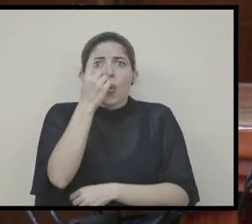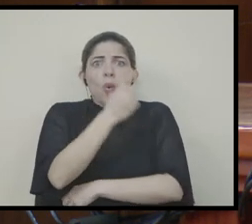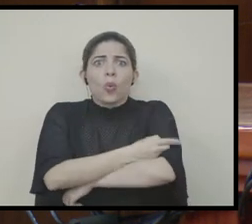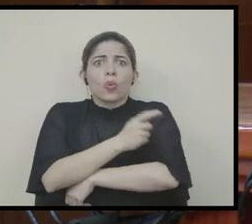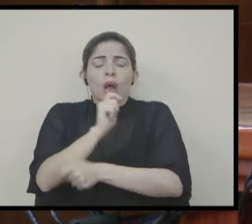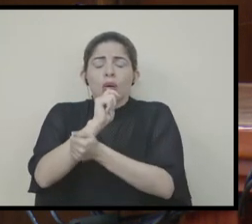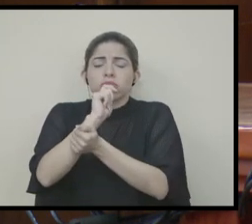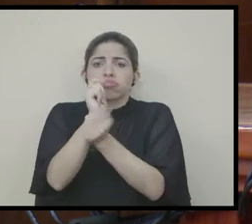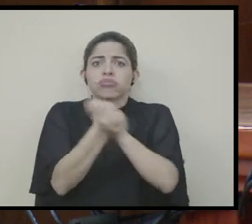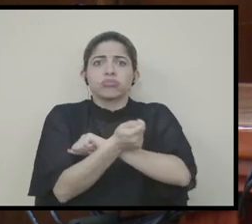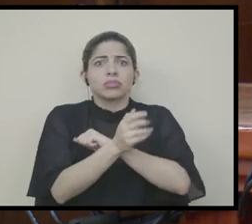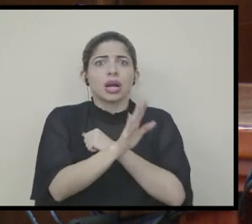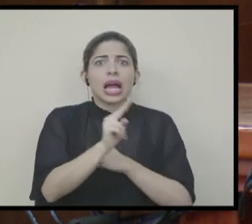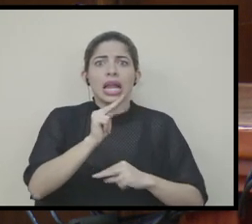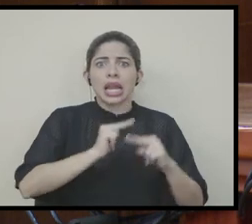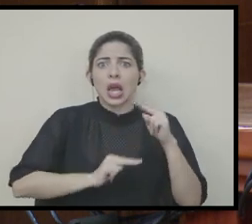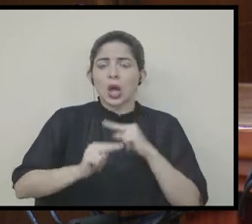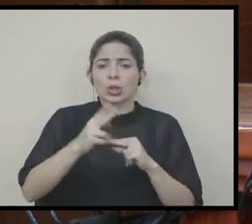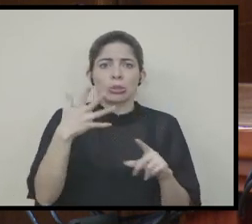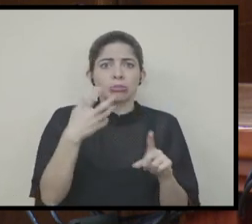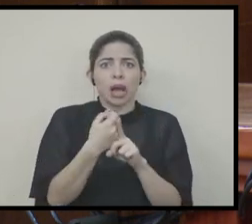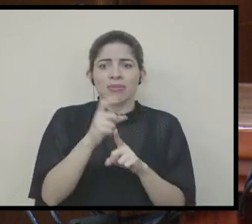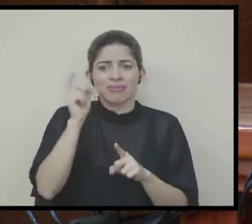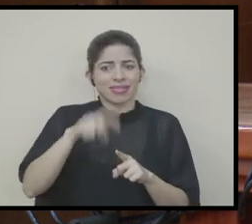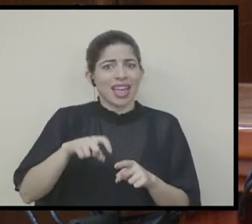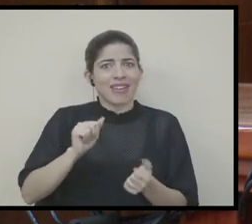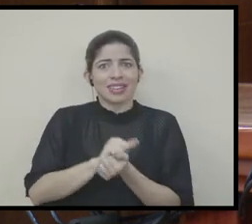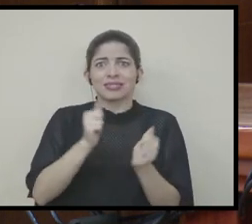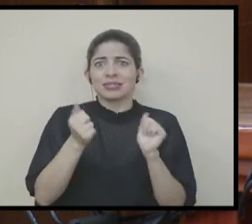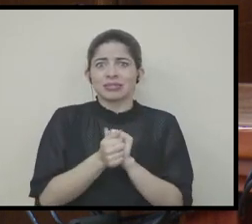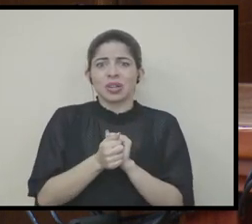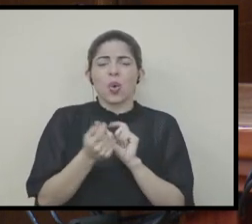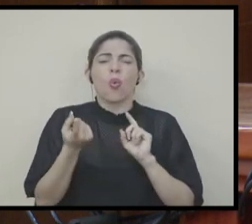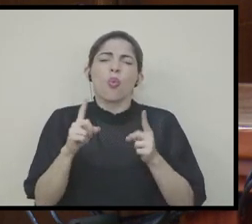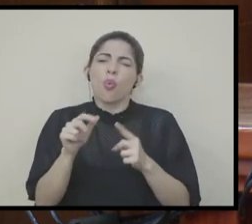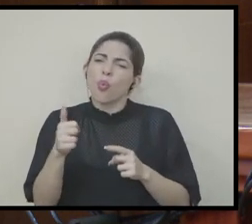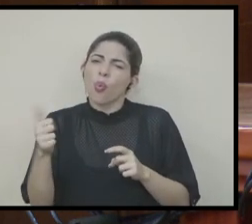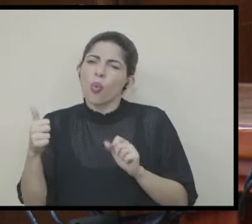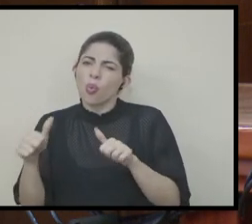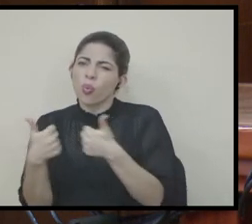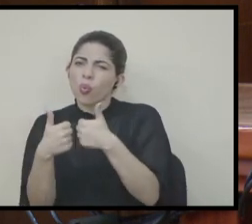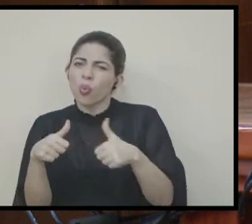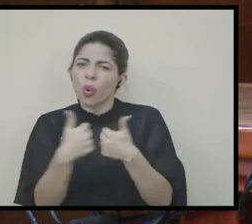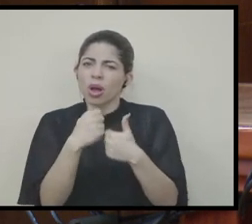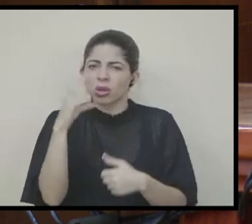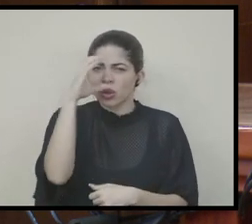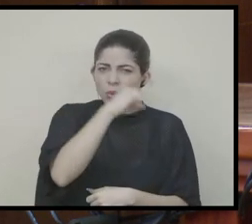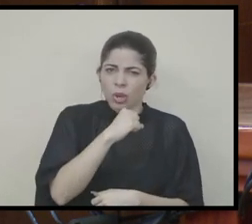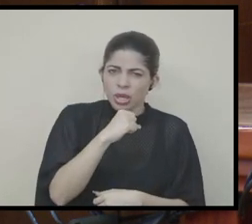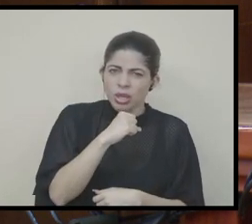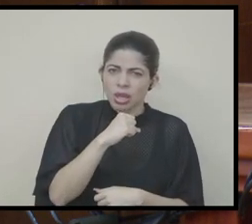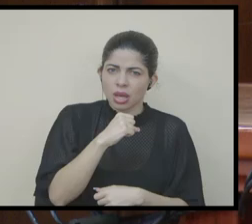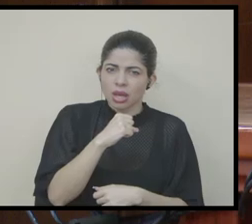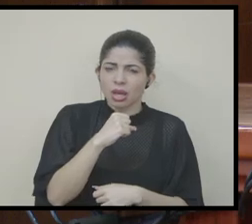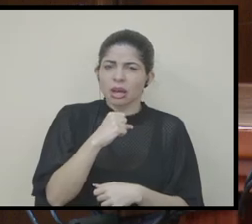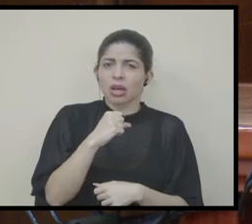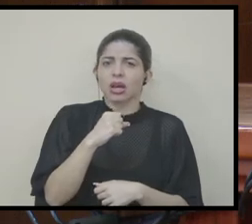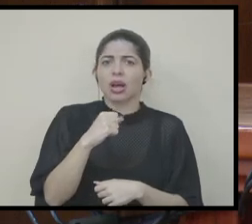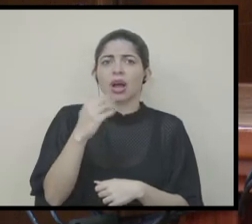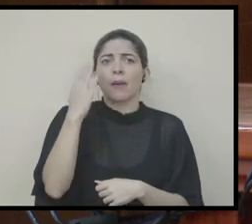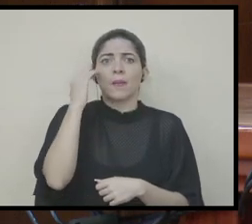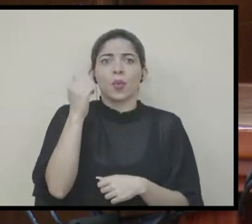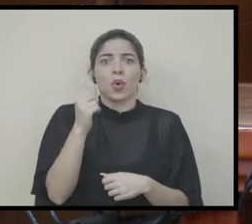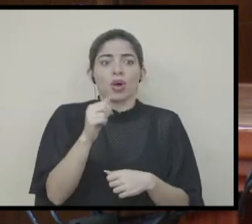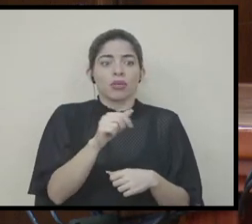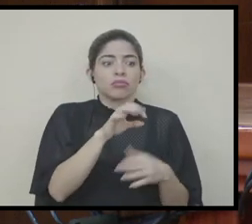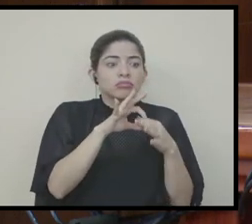lo que era el negocio y había que dar un giro. ¿Qué otros retos encontraste, además de todo